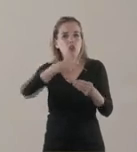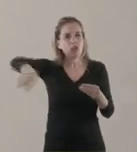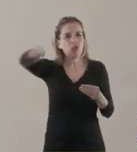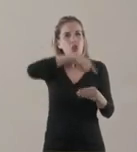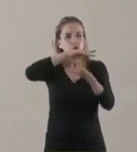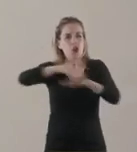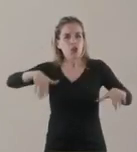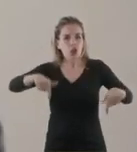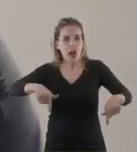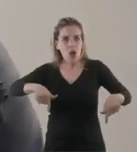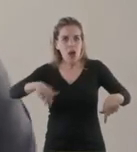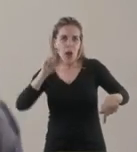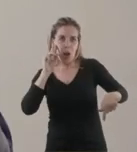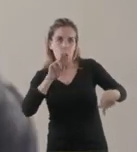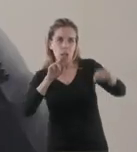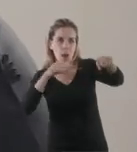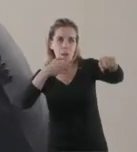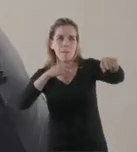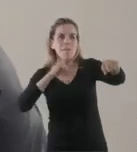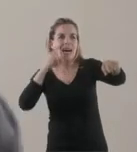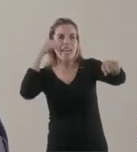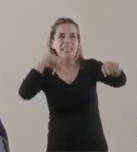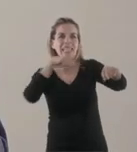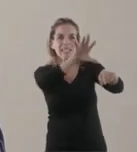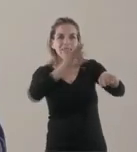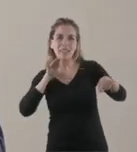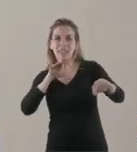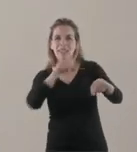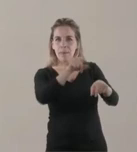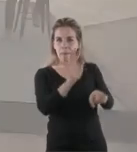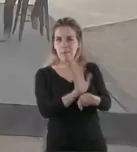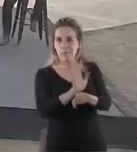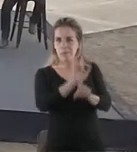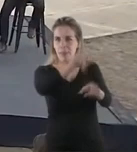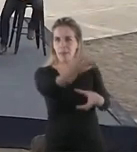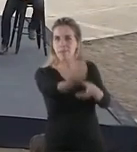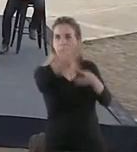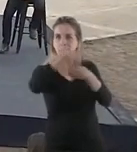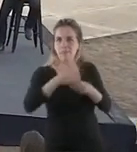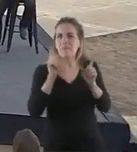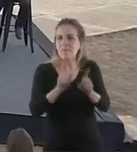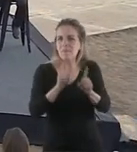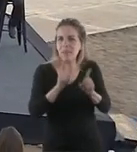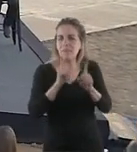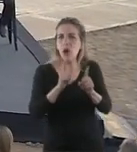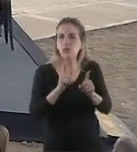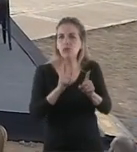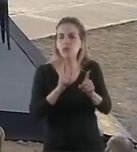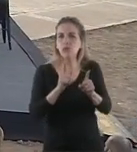y lo veo a martín y te voy a usar como parte también de los argumentos